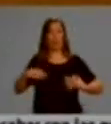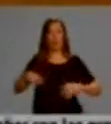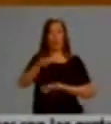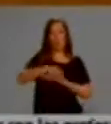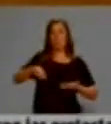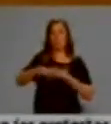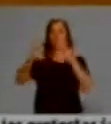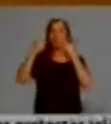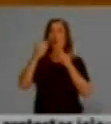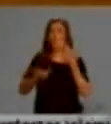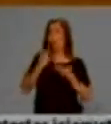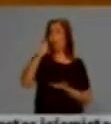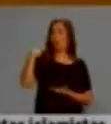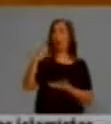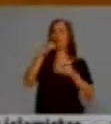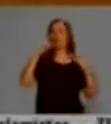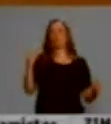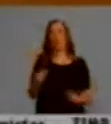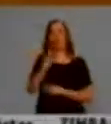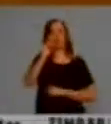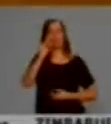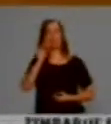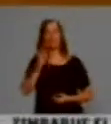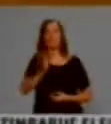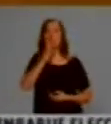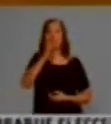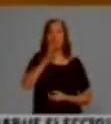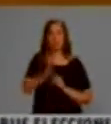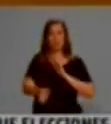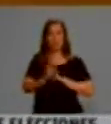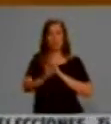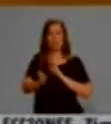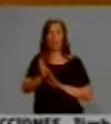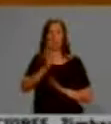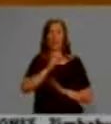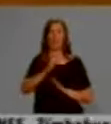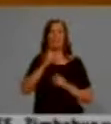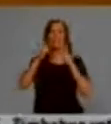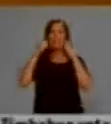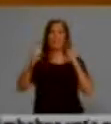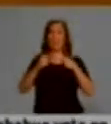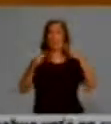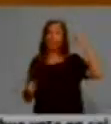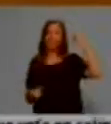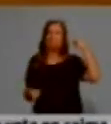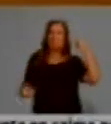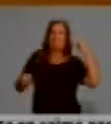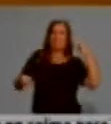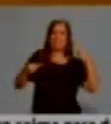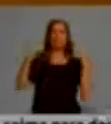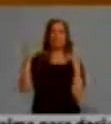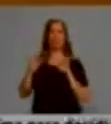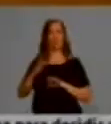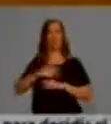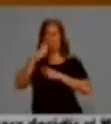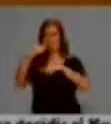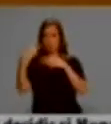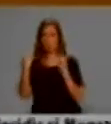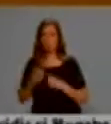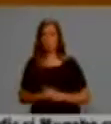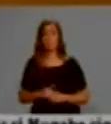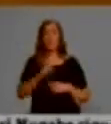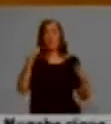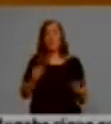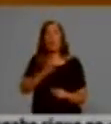va mucho mejor que hace un año. Va mejor porque mantenemos la senda de reducción del déficit del sector público.